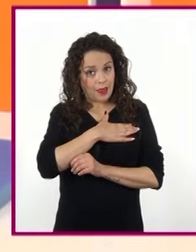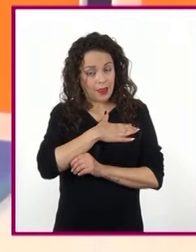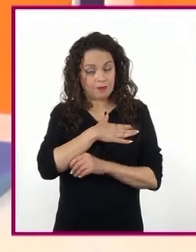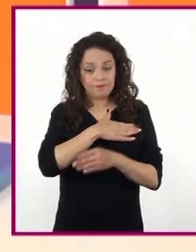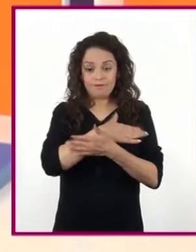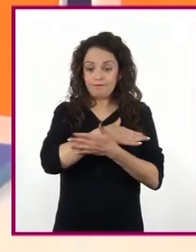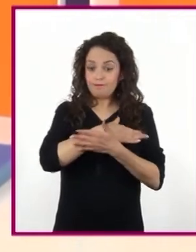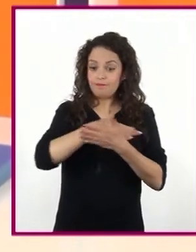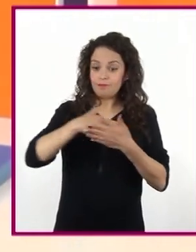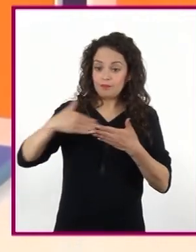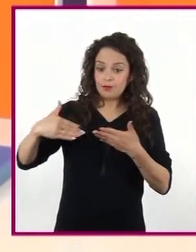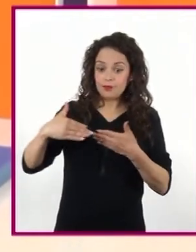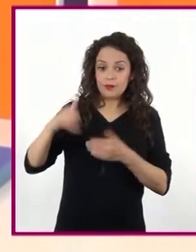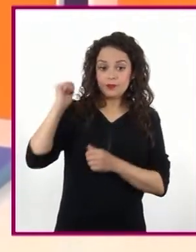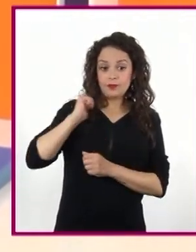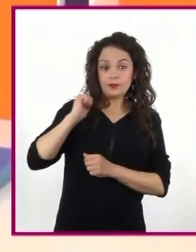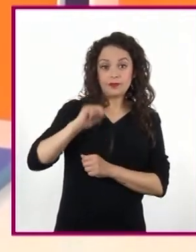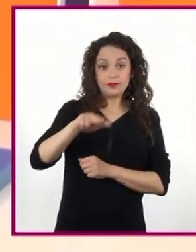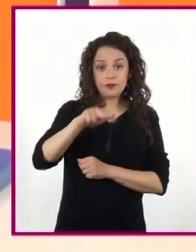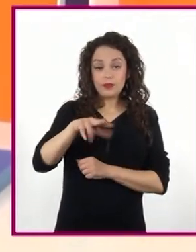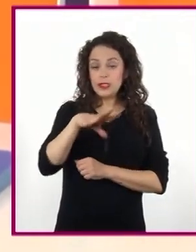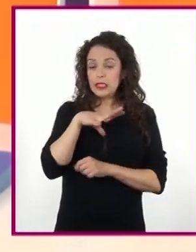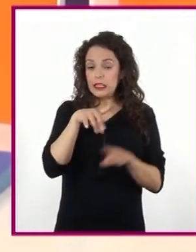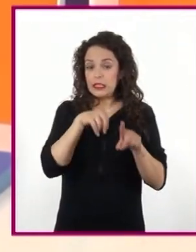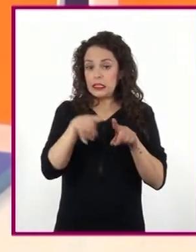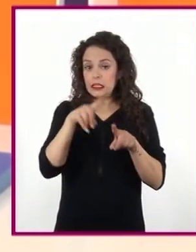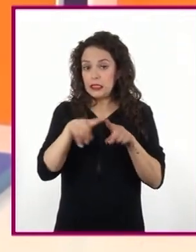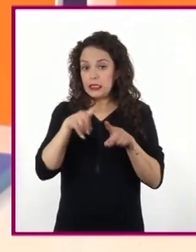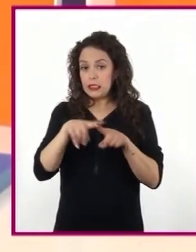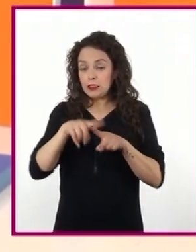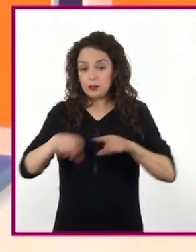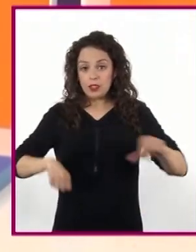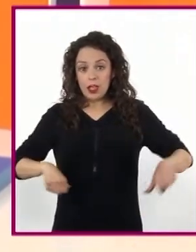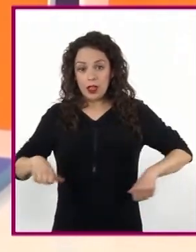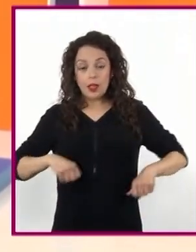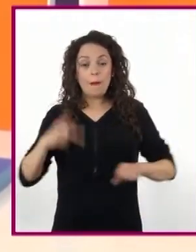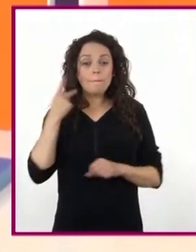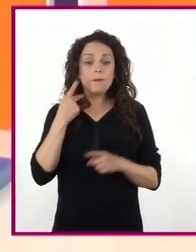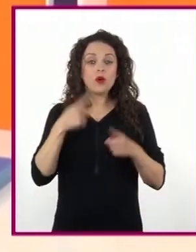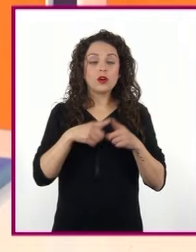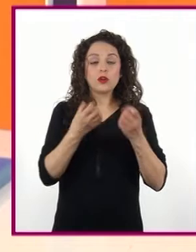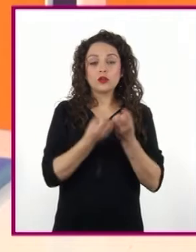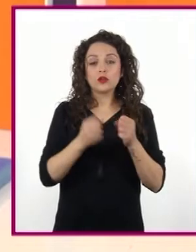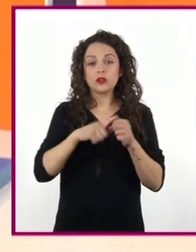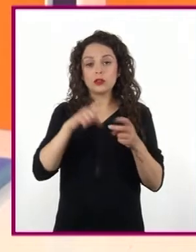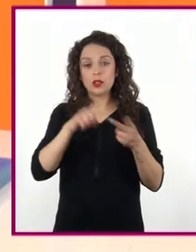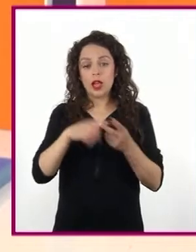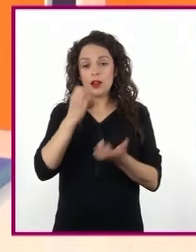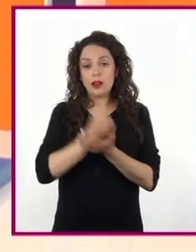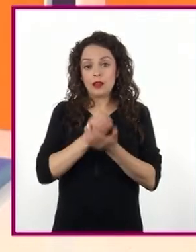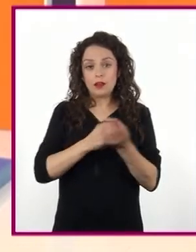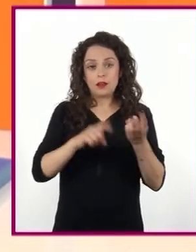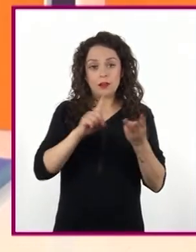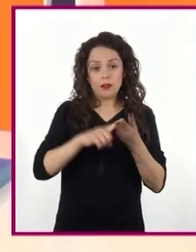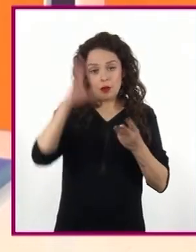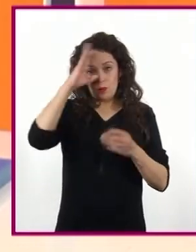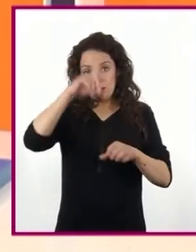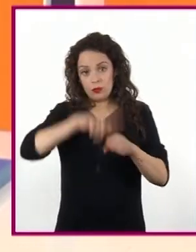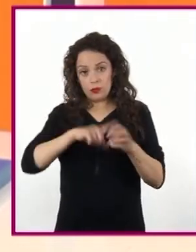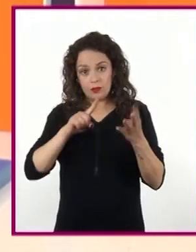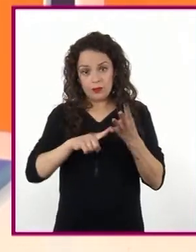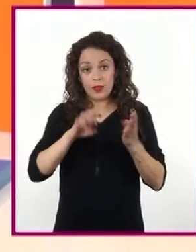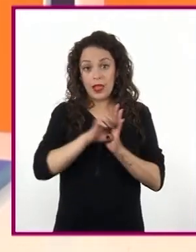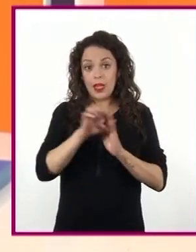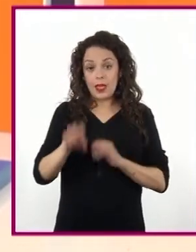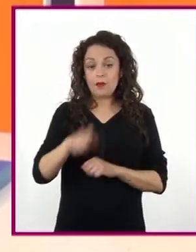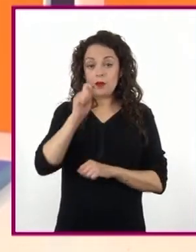fue marcada por una serie de acontecimientos políticos, sociales, económicos y culturales, tales como la